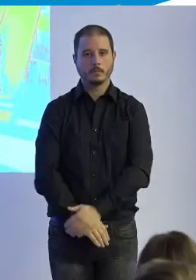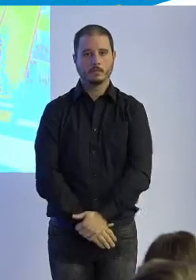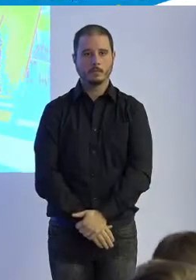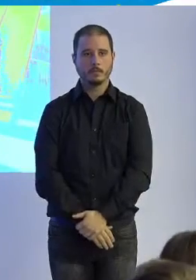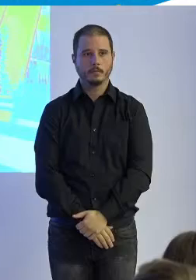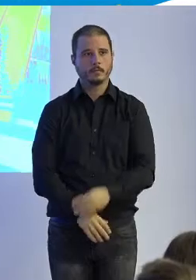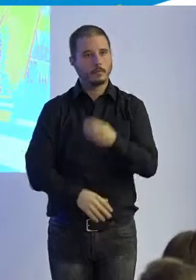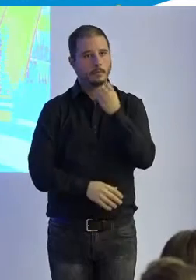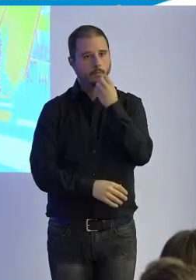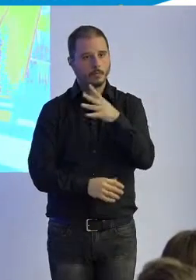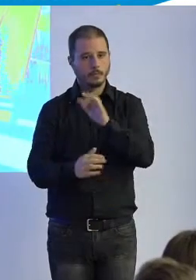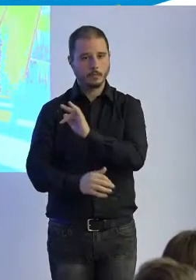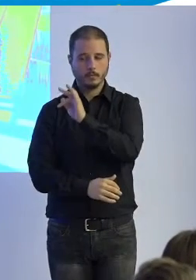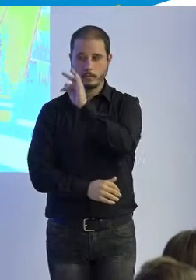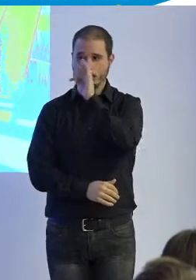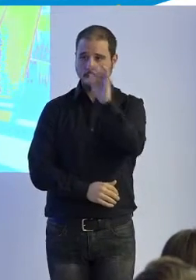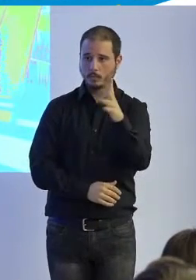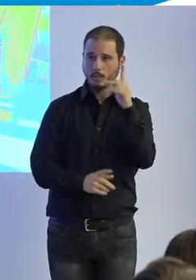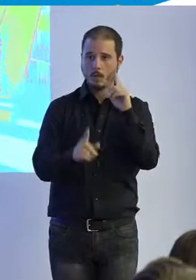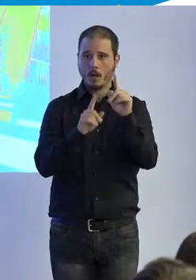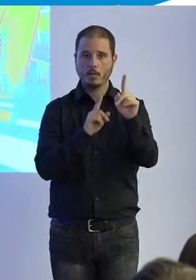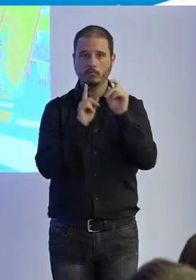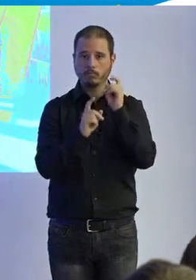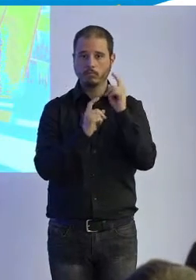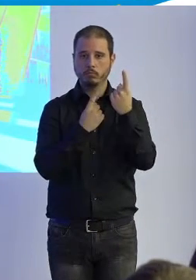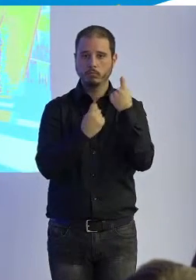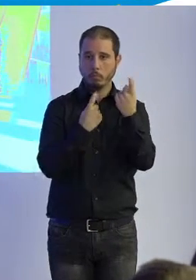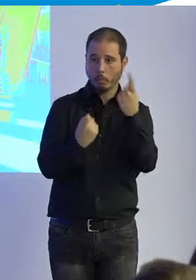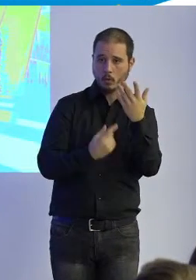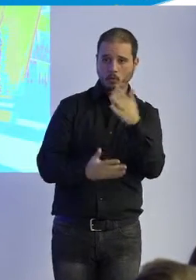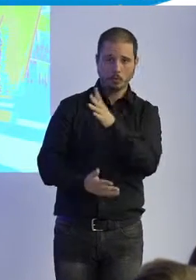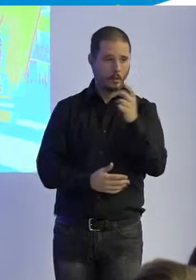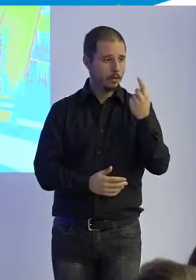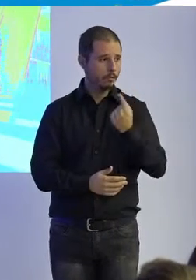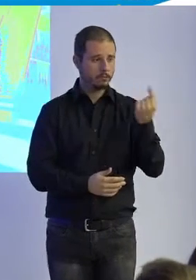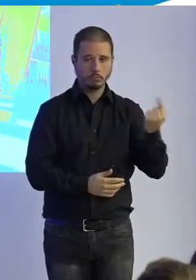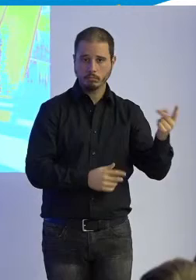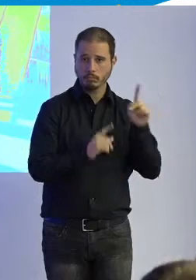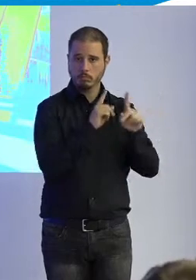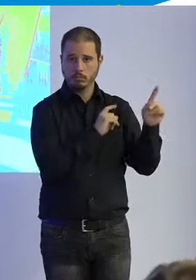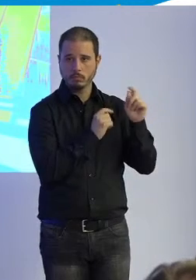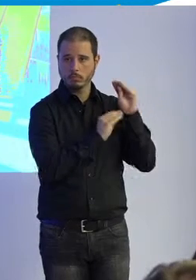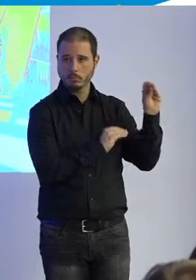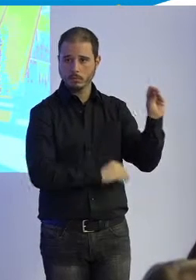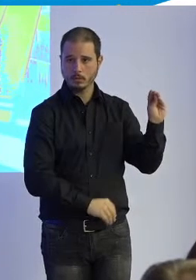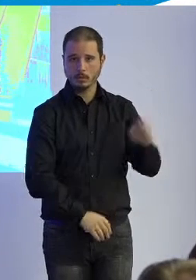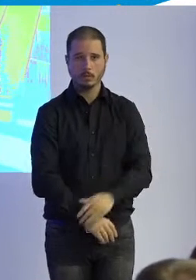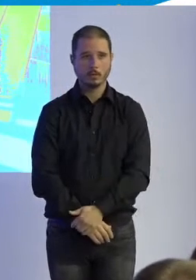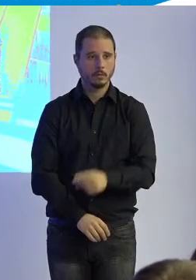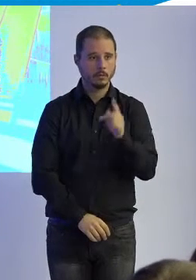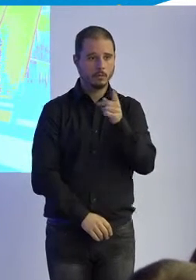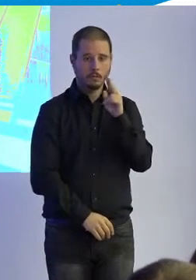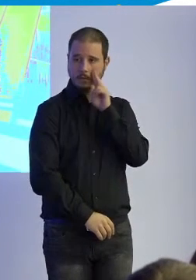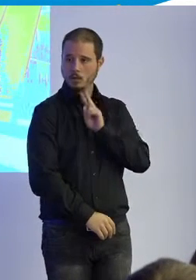Muy bien, pues pasamos al momento de las preguntas. Si hay alguna pregunta para cualquiera de los dos ponentes sobre lo que acabáis de